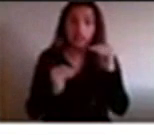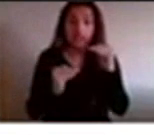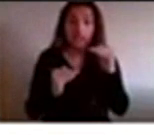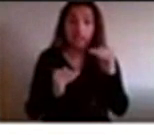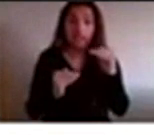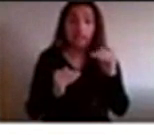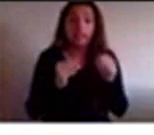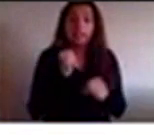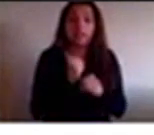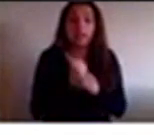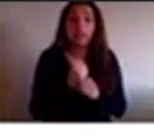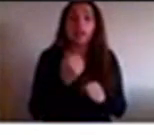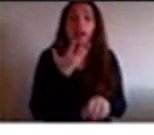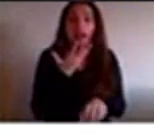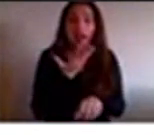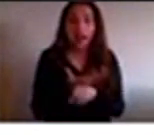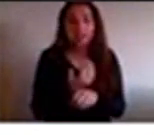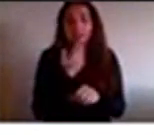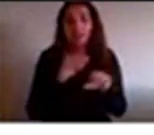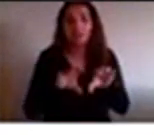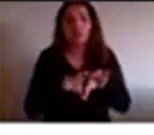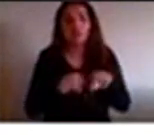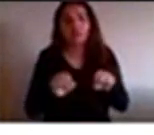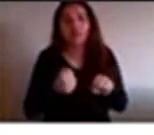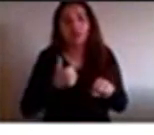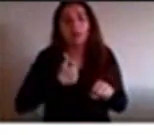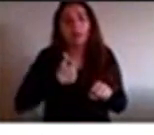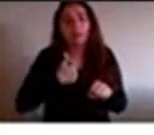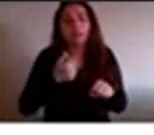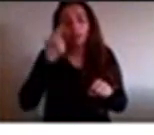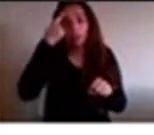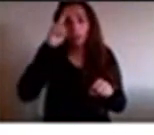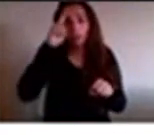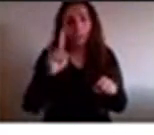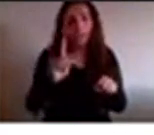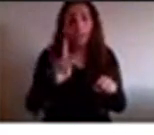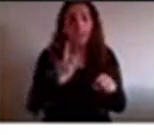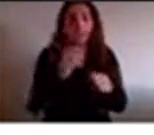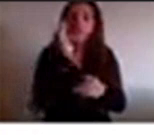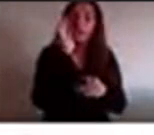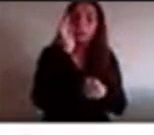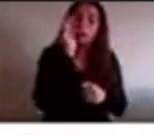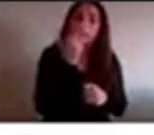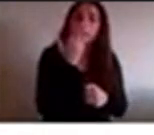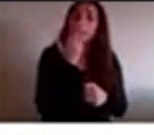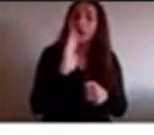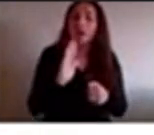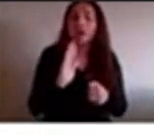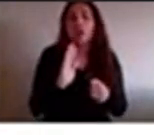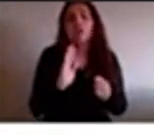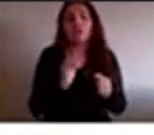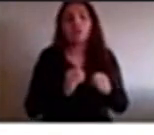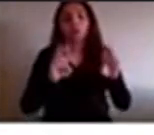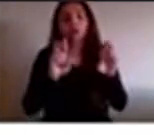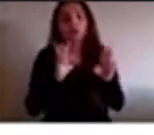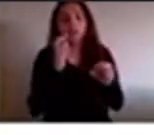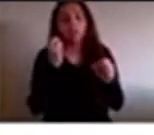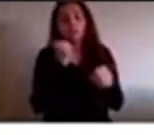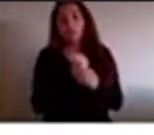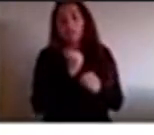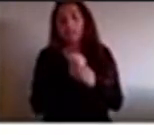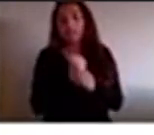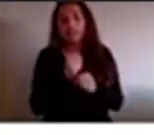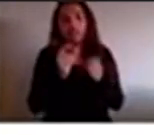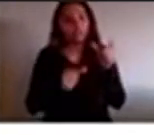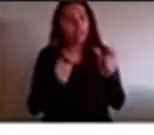comprometidos con esto, así que, tal como decía Alejandra, creo que esto es una oportunidad para que las empresas y los asistentes